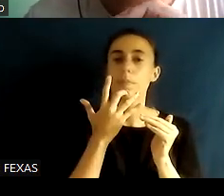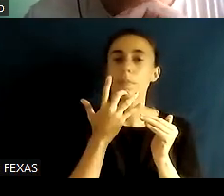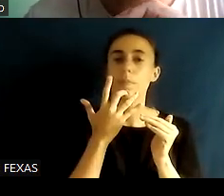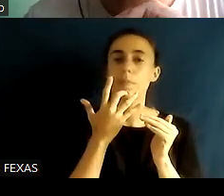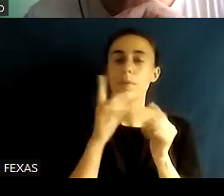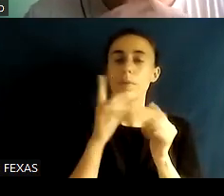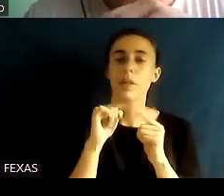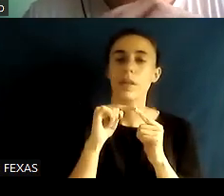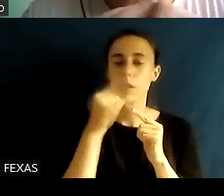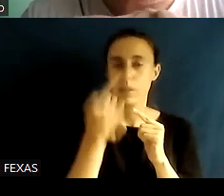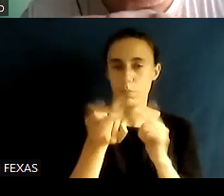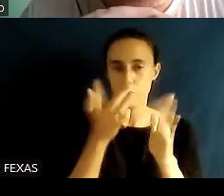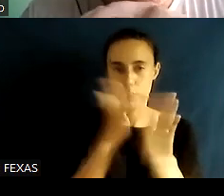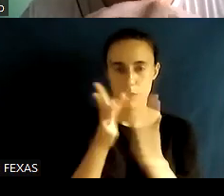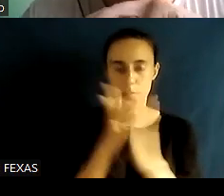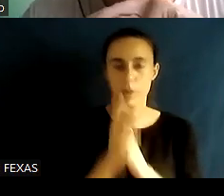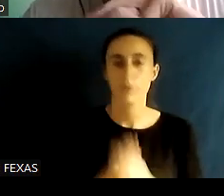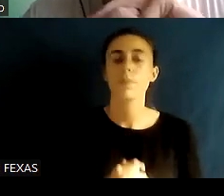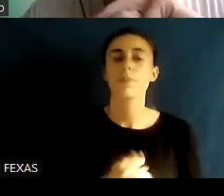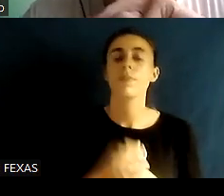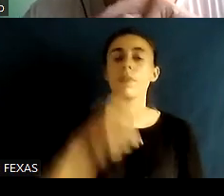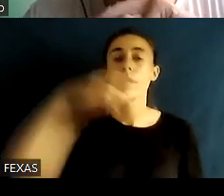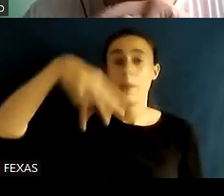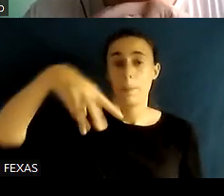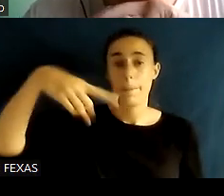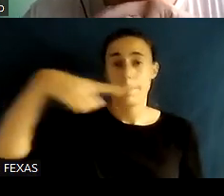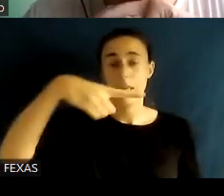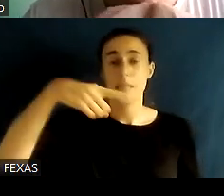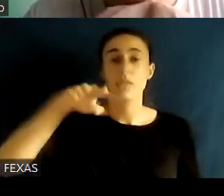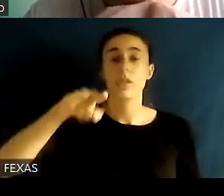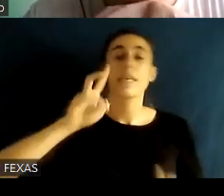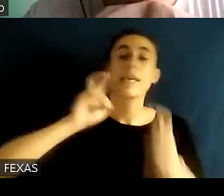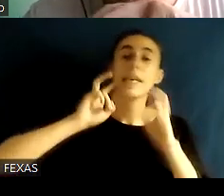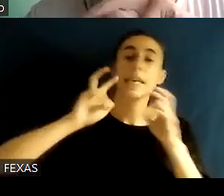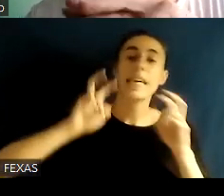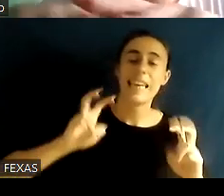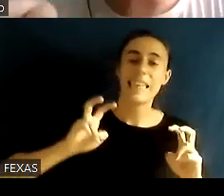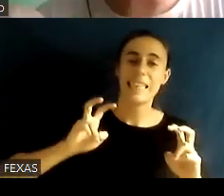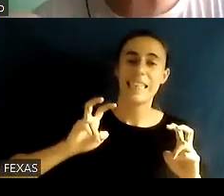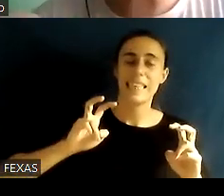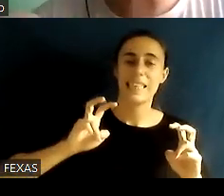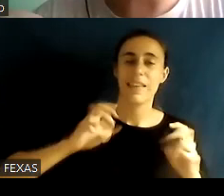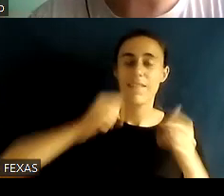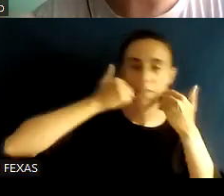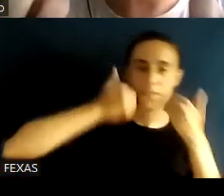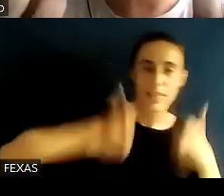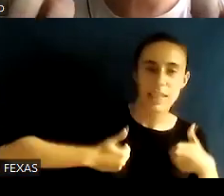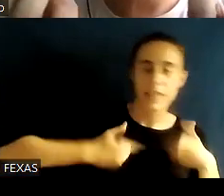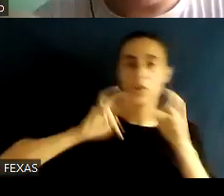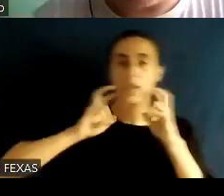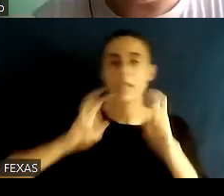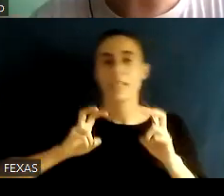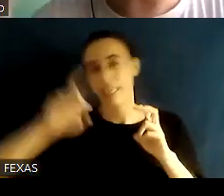nombraremos después. En el caso del magnesio, neutraliza los efectos del estrés físico y psíquico. Decíamos que es un